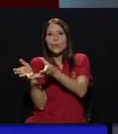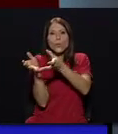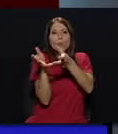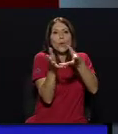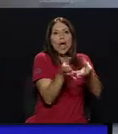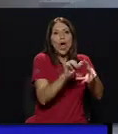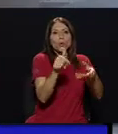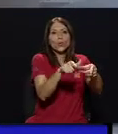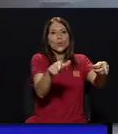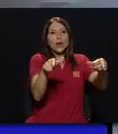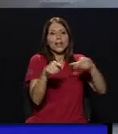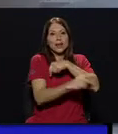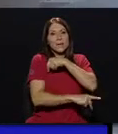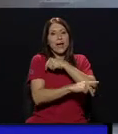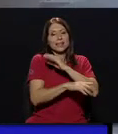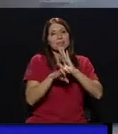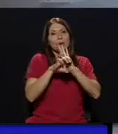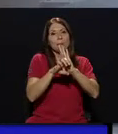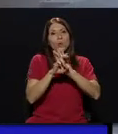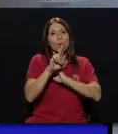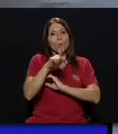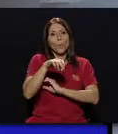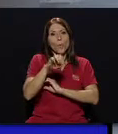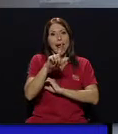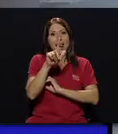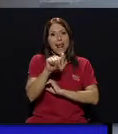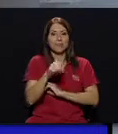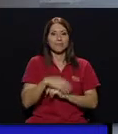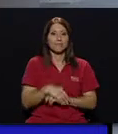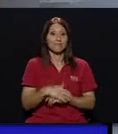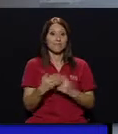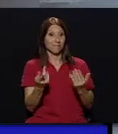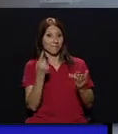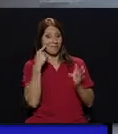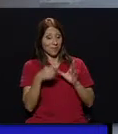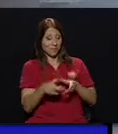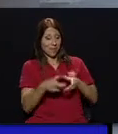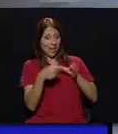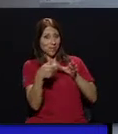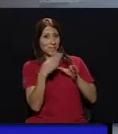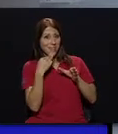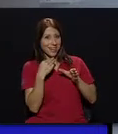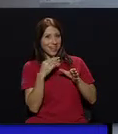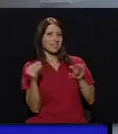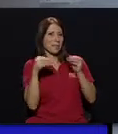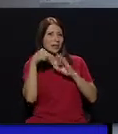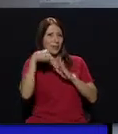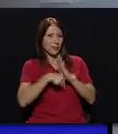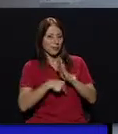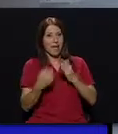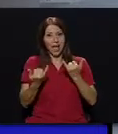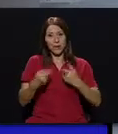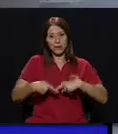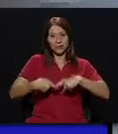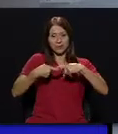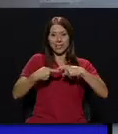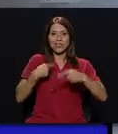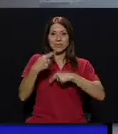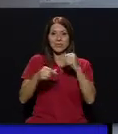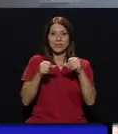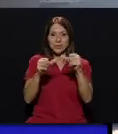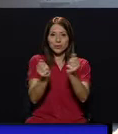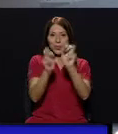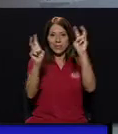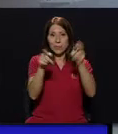donde, como vemos, el tema de la miel de abeja va más allá de este frasco de miel. Vamos a ir a una pausa, pero ya regresamos con este